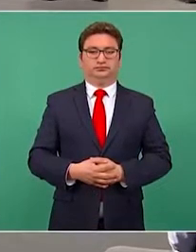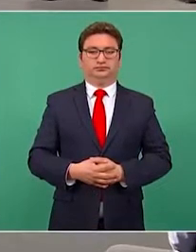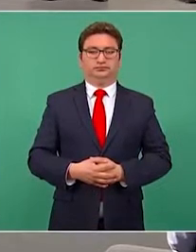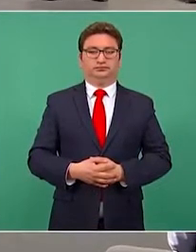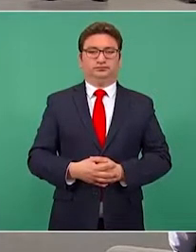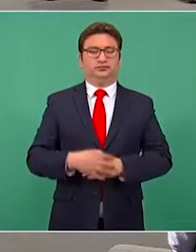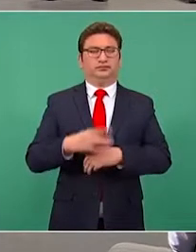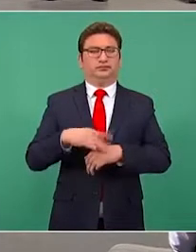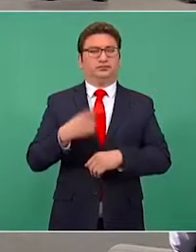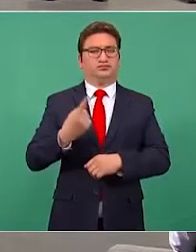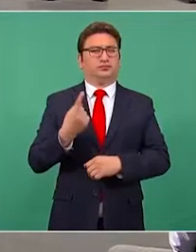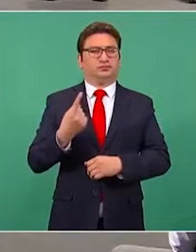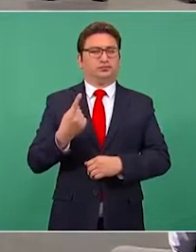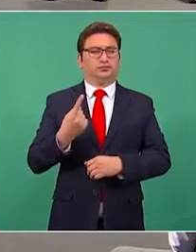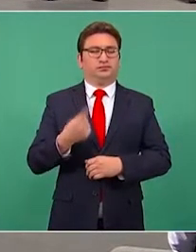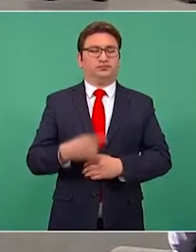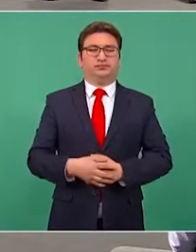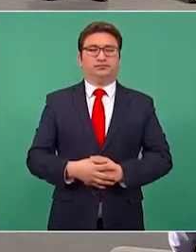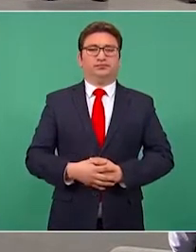¿Por qué?